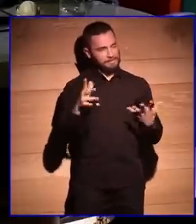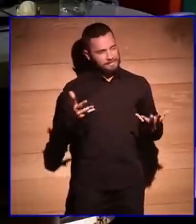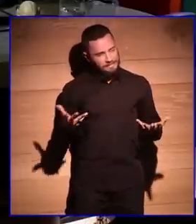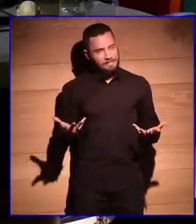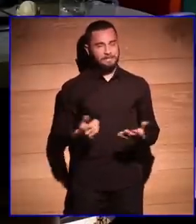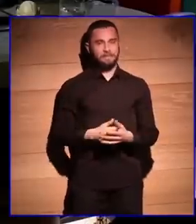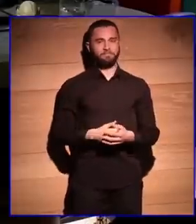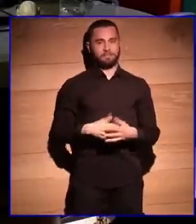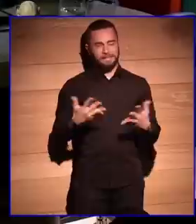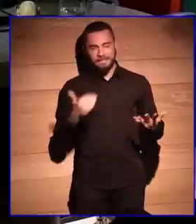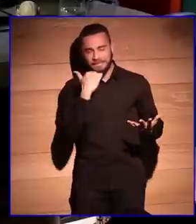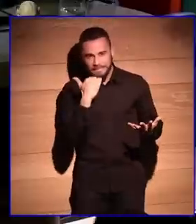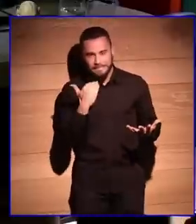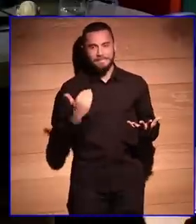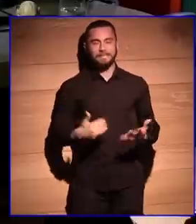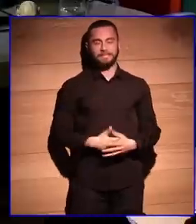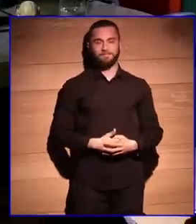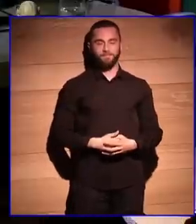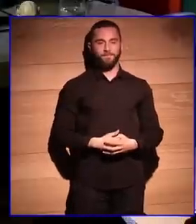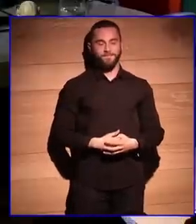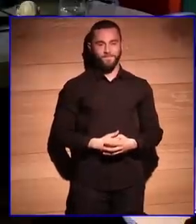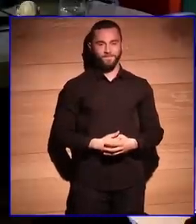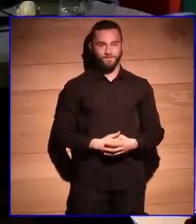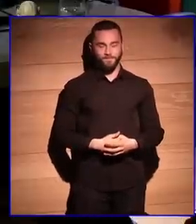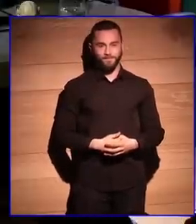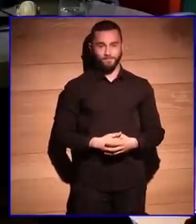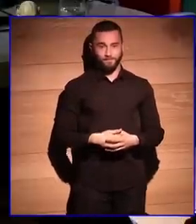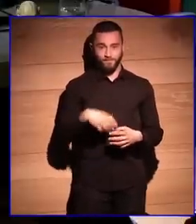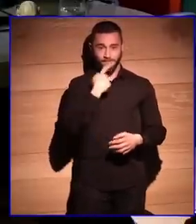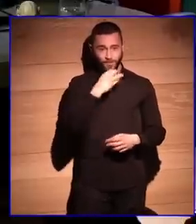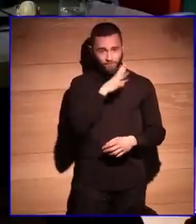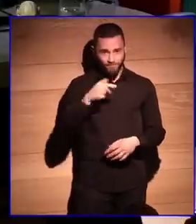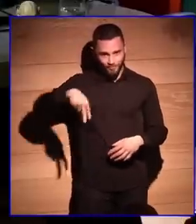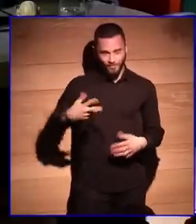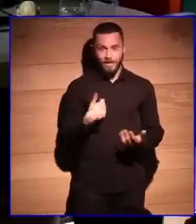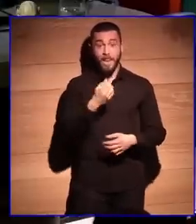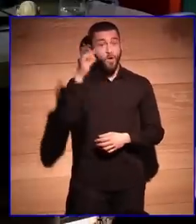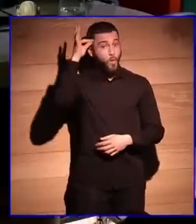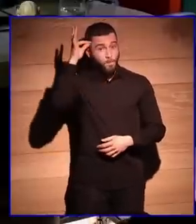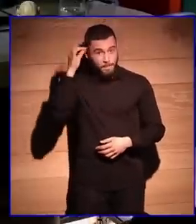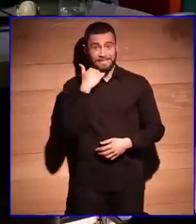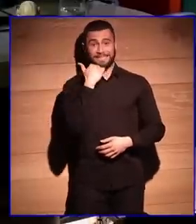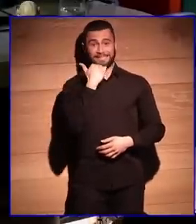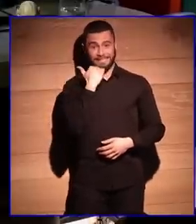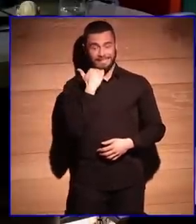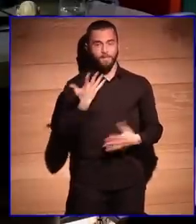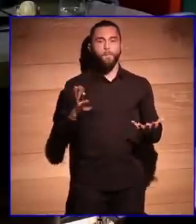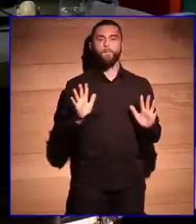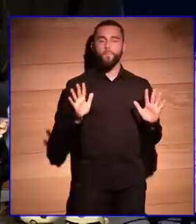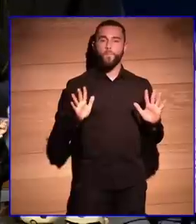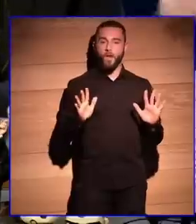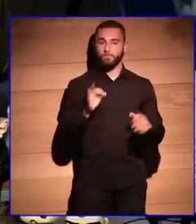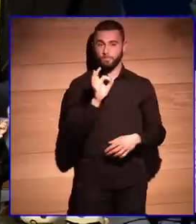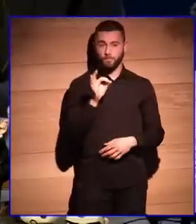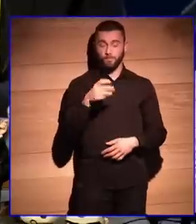Como diciendo, ni por los pelos. Sin embargo, nunca mejor dicho. Por los pelos precisamente no. Pero precisamente